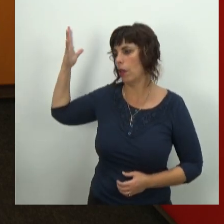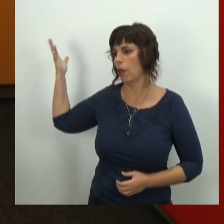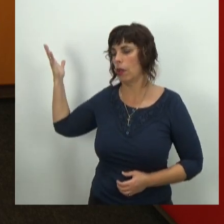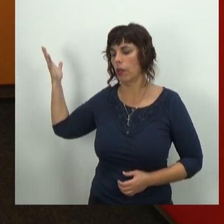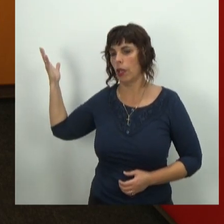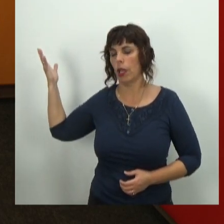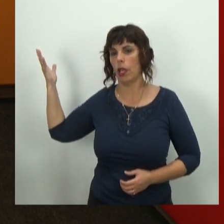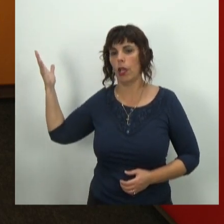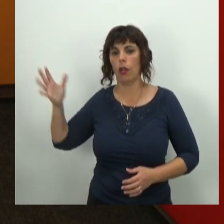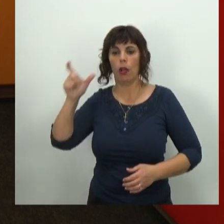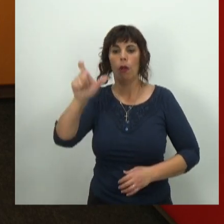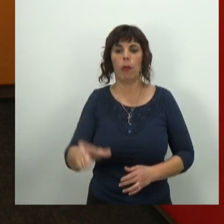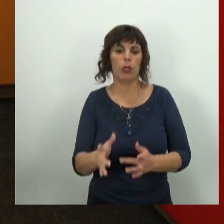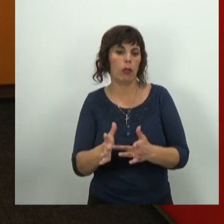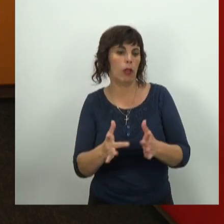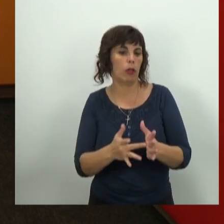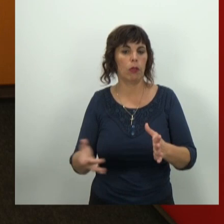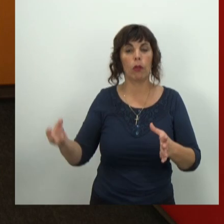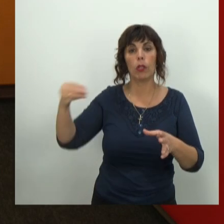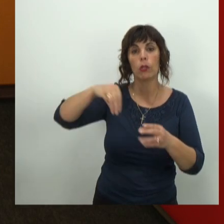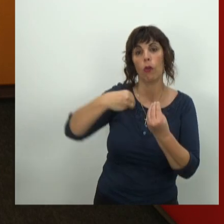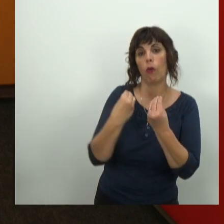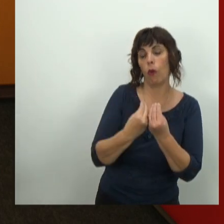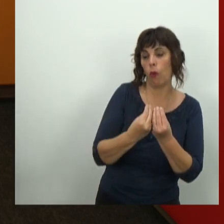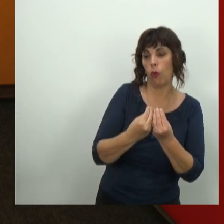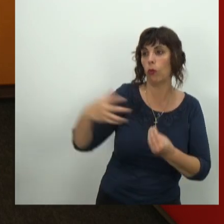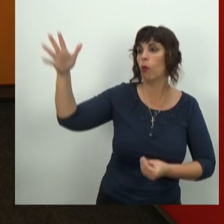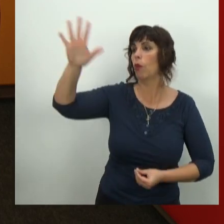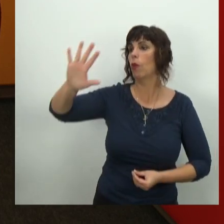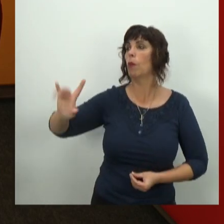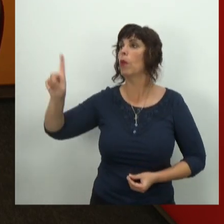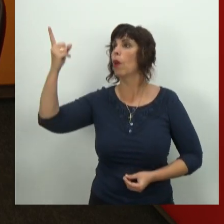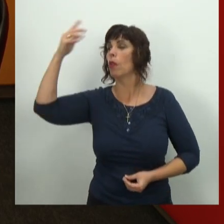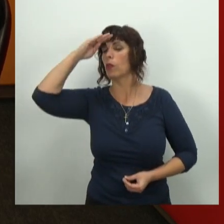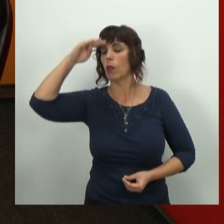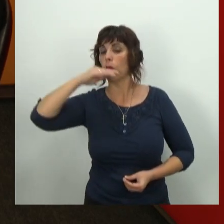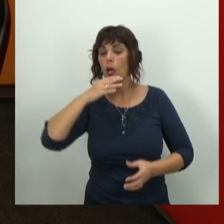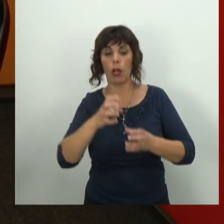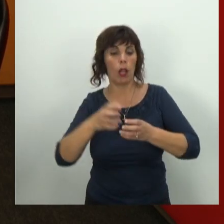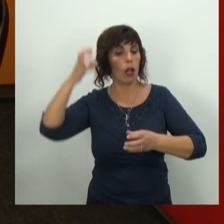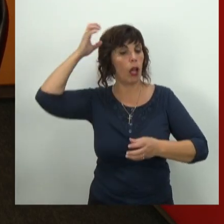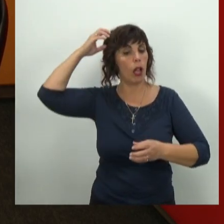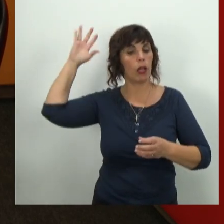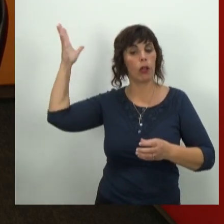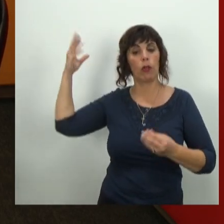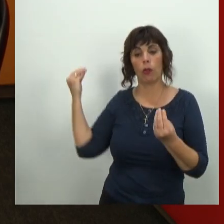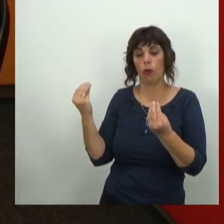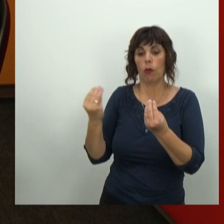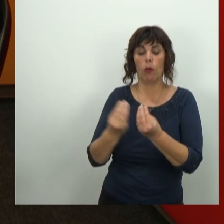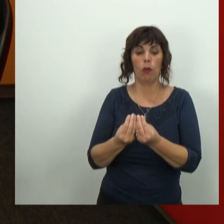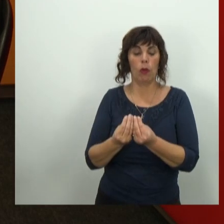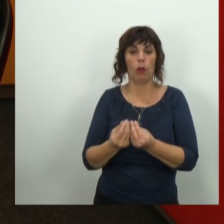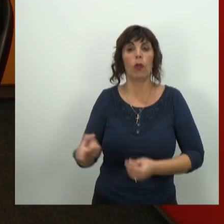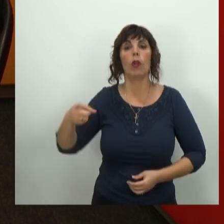los cielos está en la presencia del Padre. Y el reino de los cielos se manifiesta en la persona